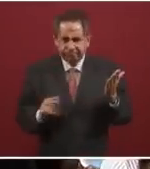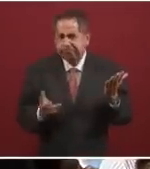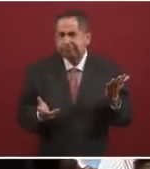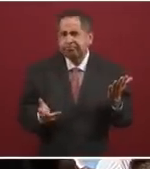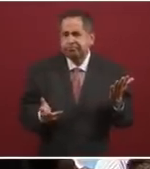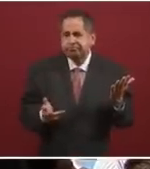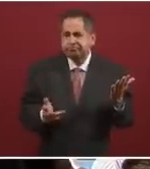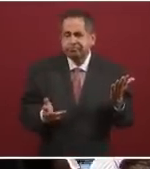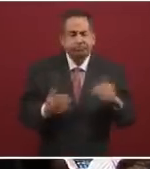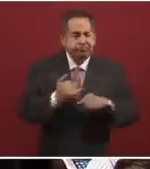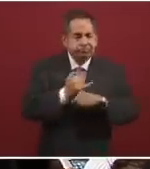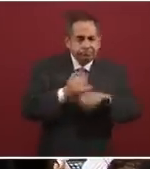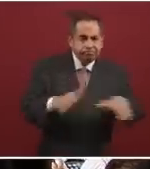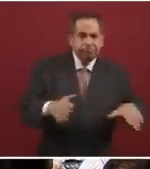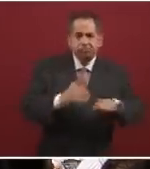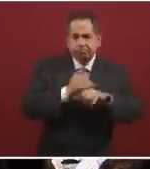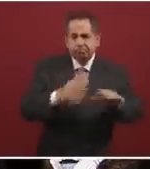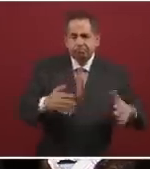Vean los informes